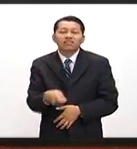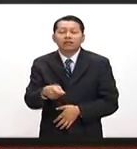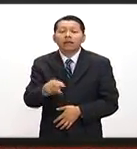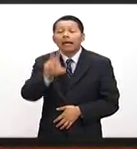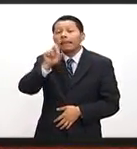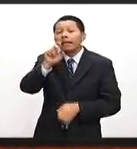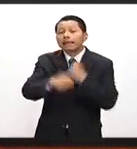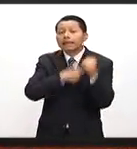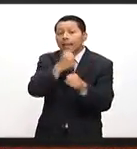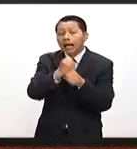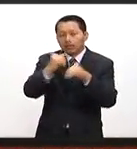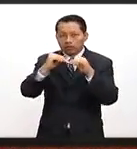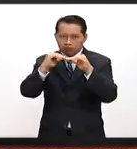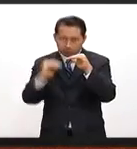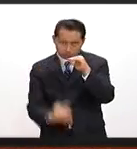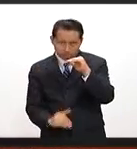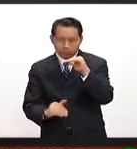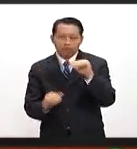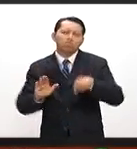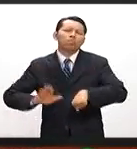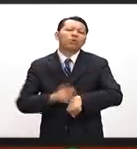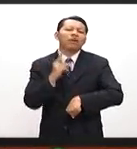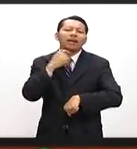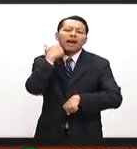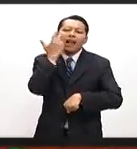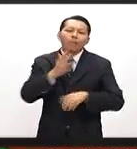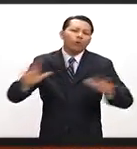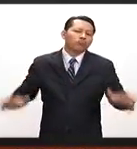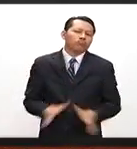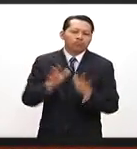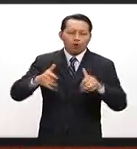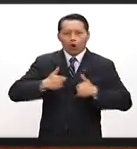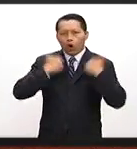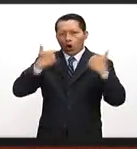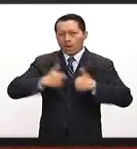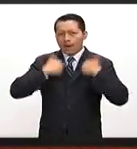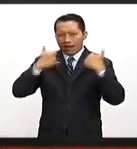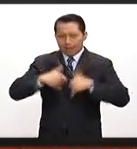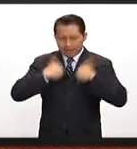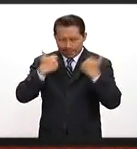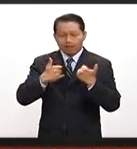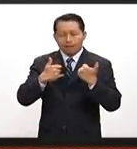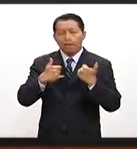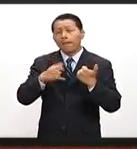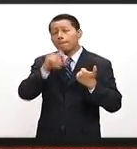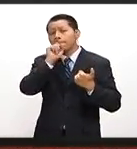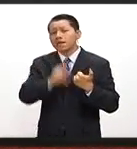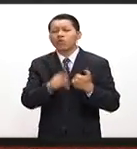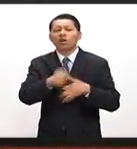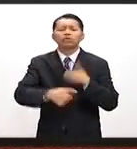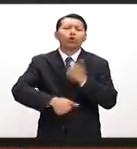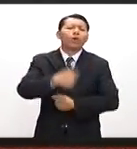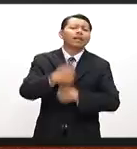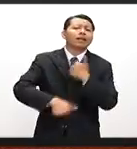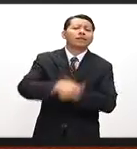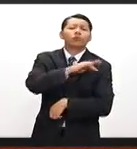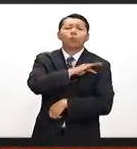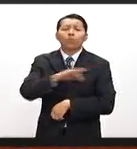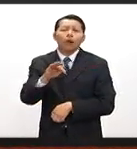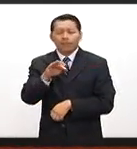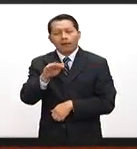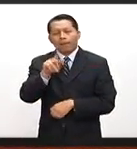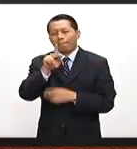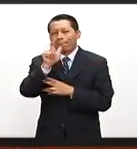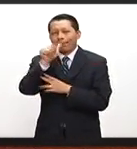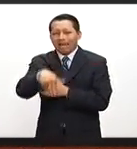30 años, porque queremos promover el emprendedurismo juvenil. Y es una competencia de planes de negocio